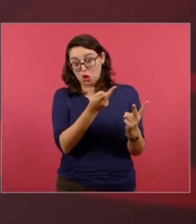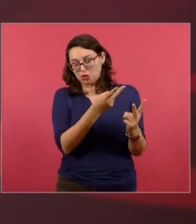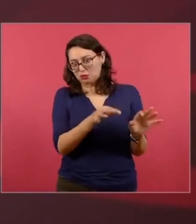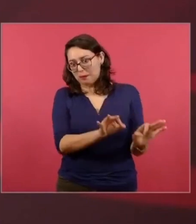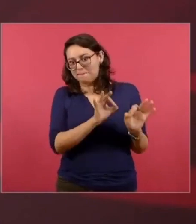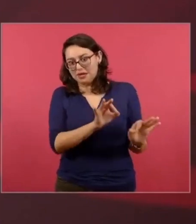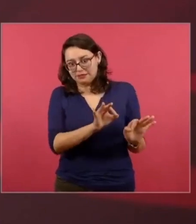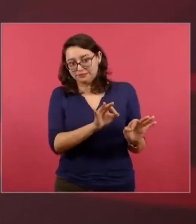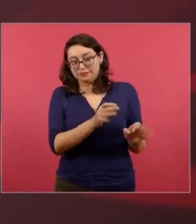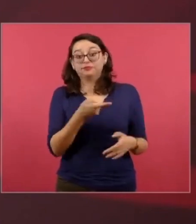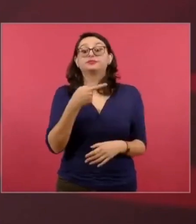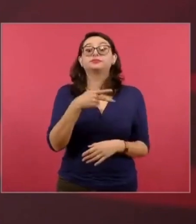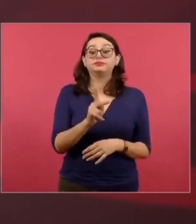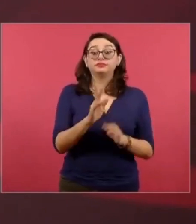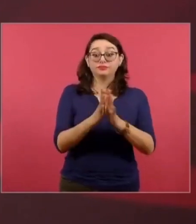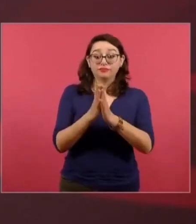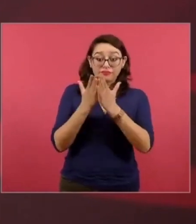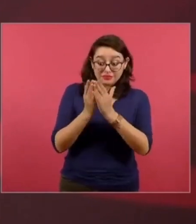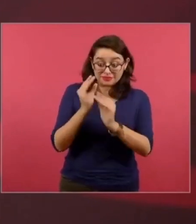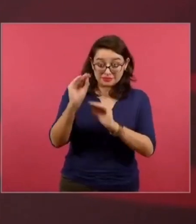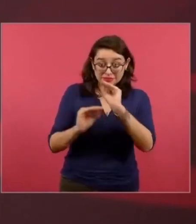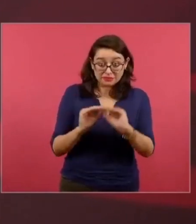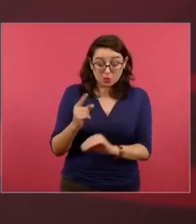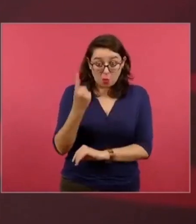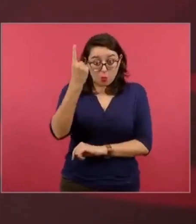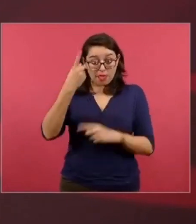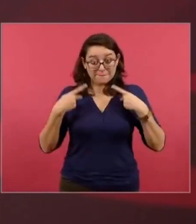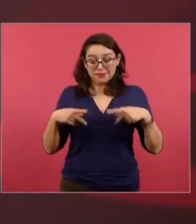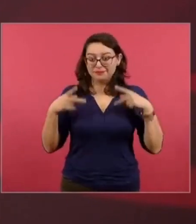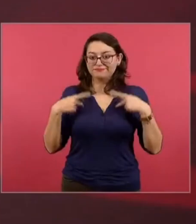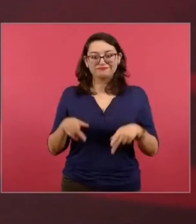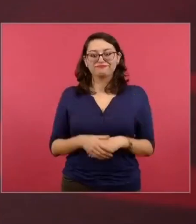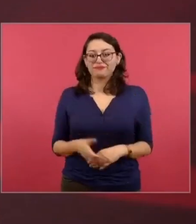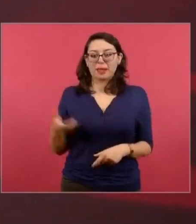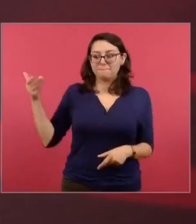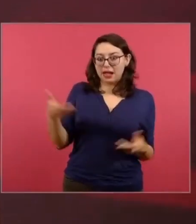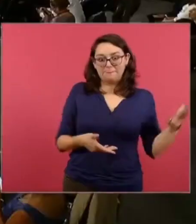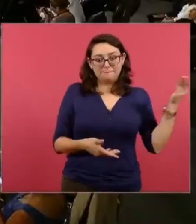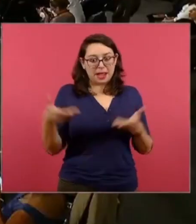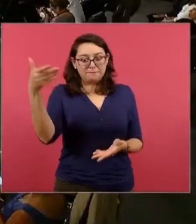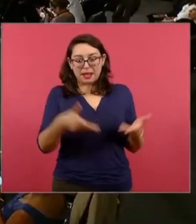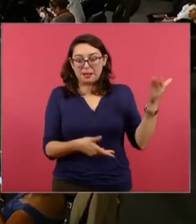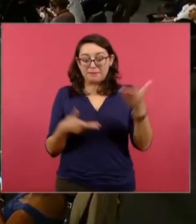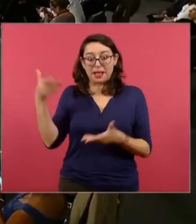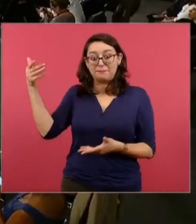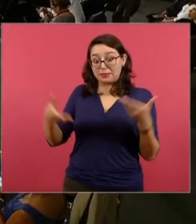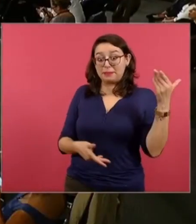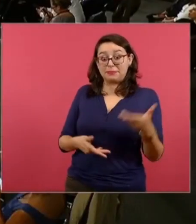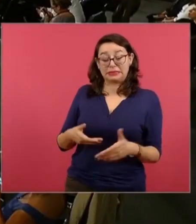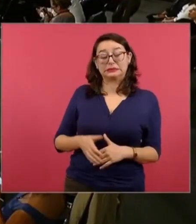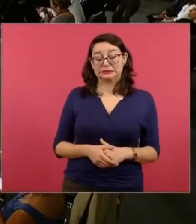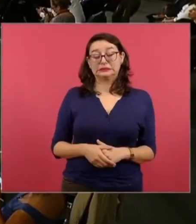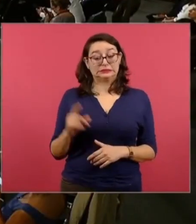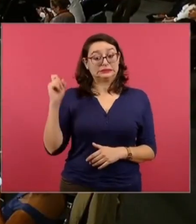momentos el proceso del libro es un libro complejo que, como lo señala, tiene ciertos procesos, ahora voy para allá, pero es